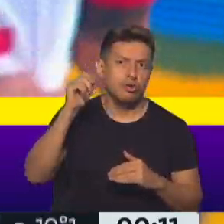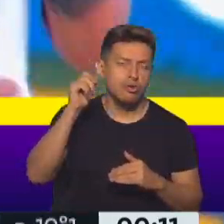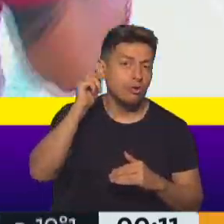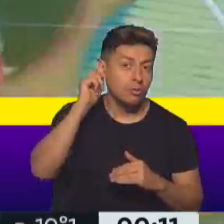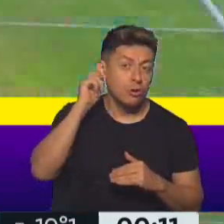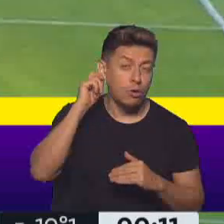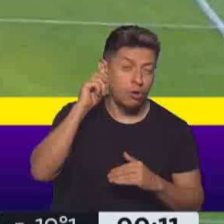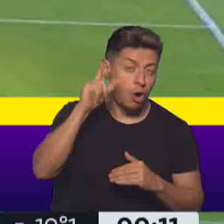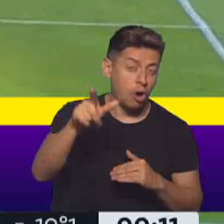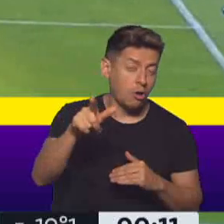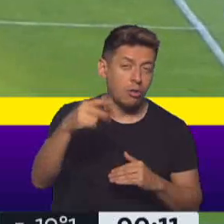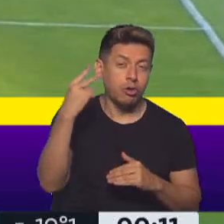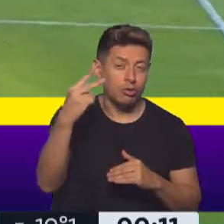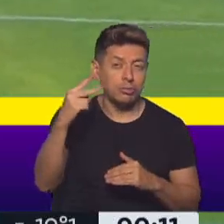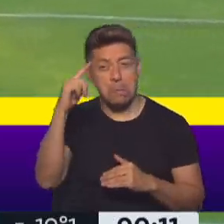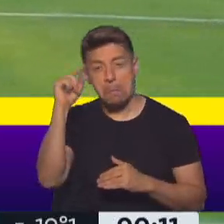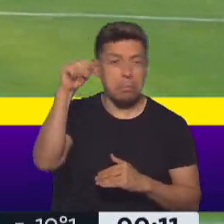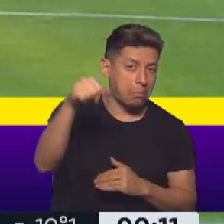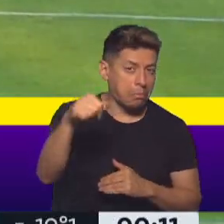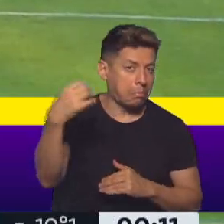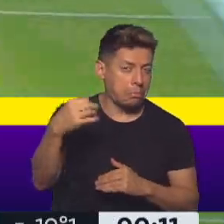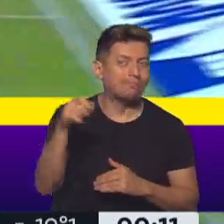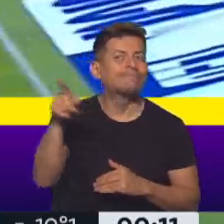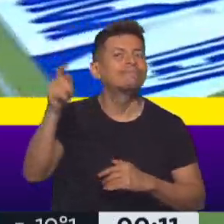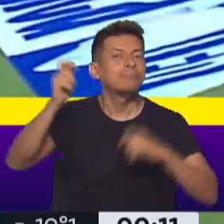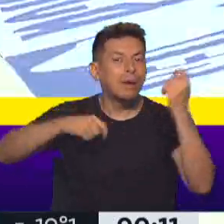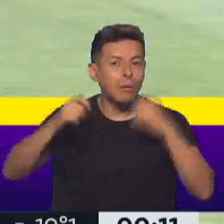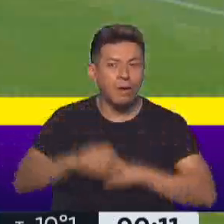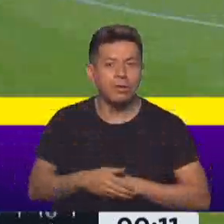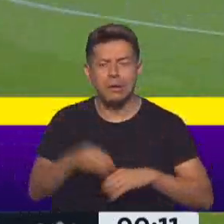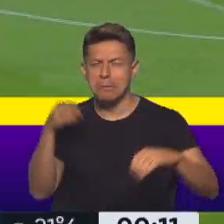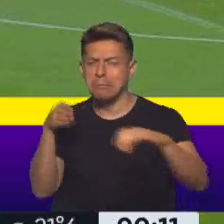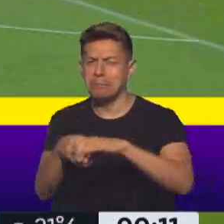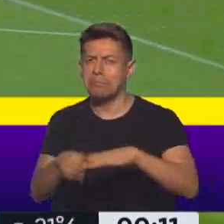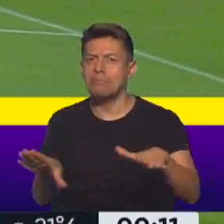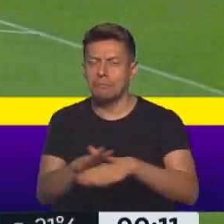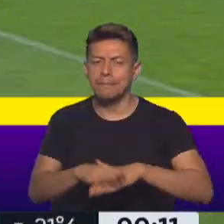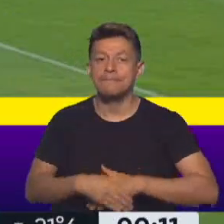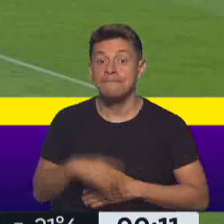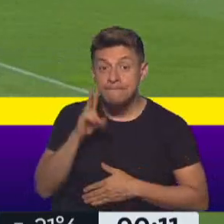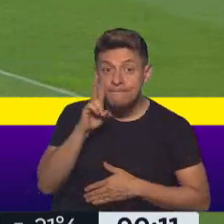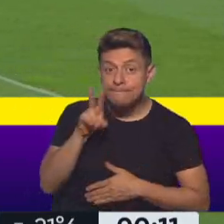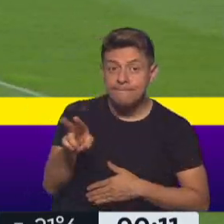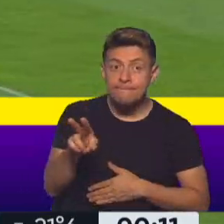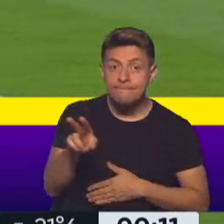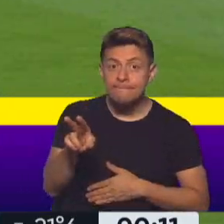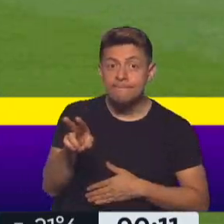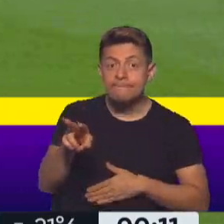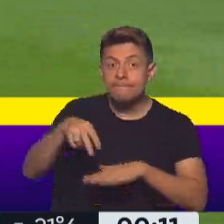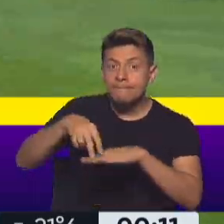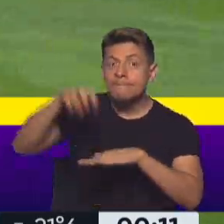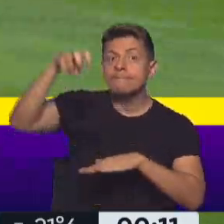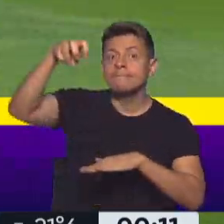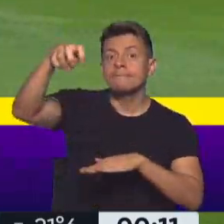es su especialidad, el centro y la definición exacta. Y observen cómo se eleva en este